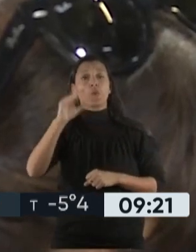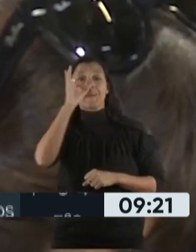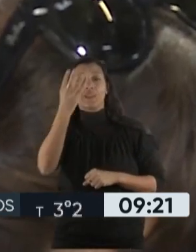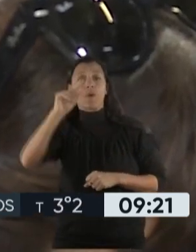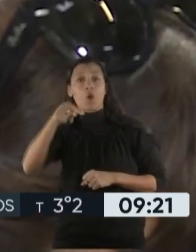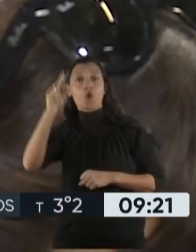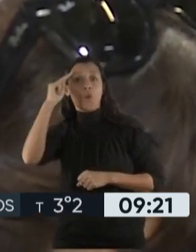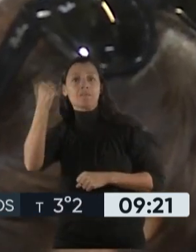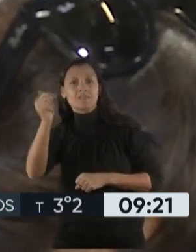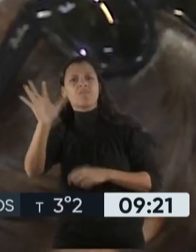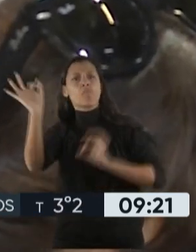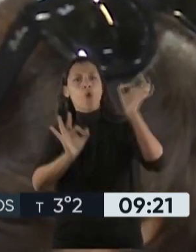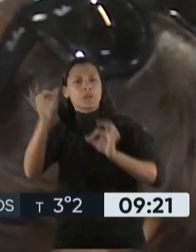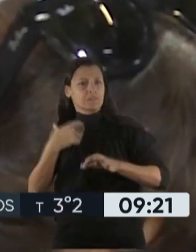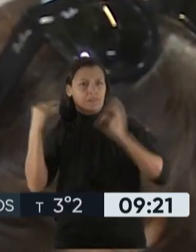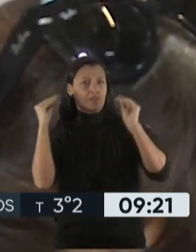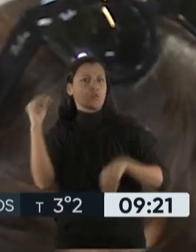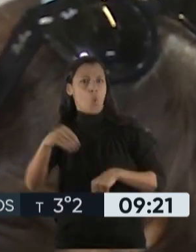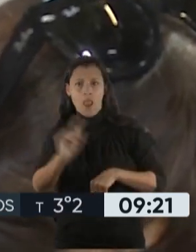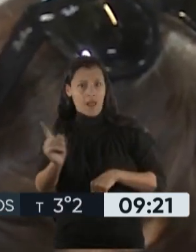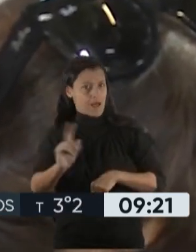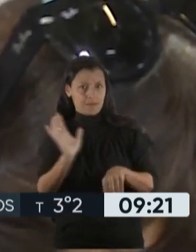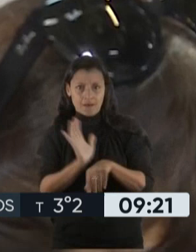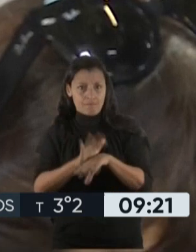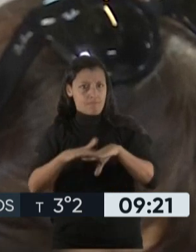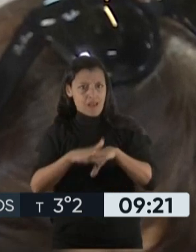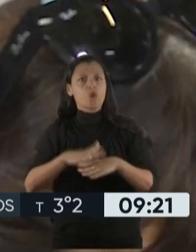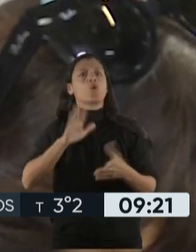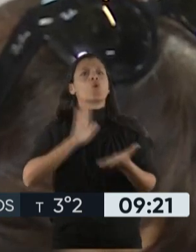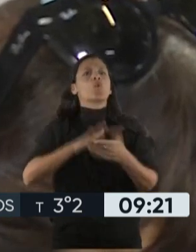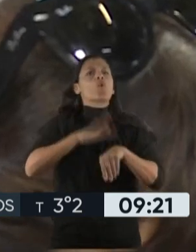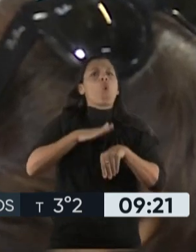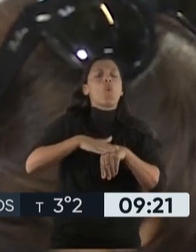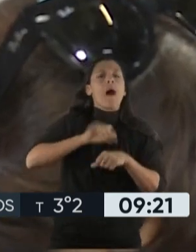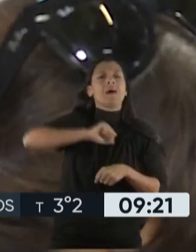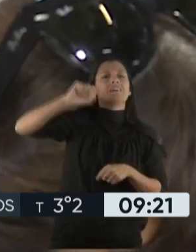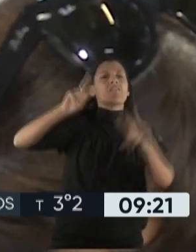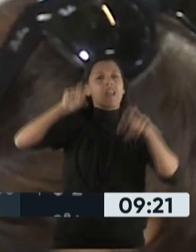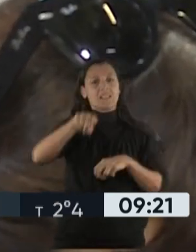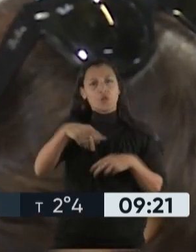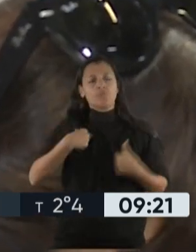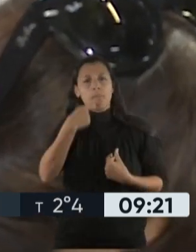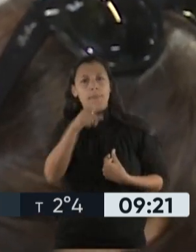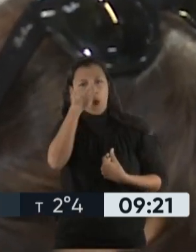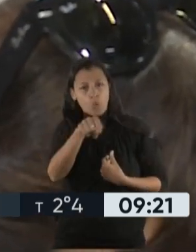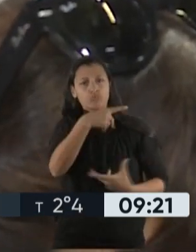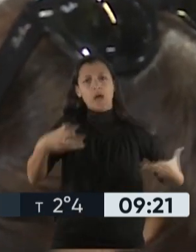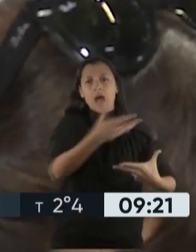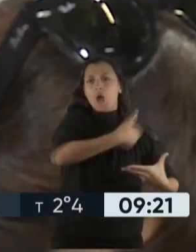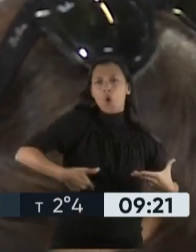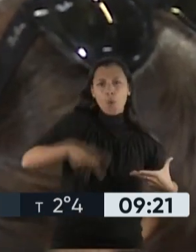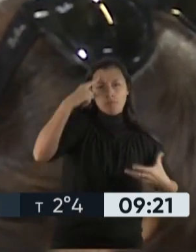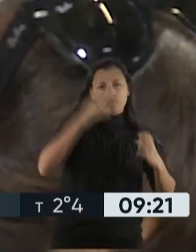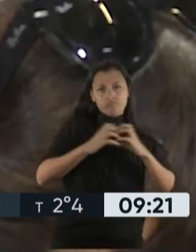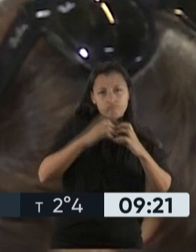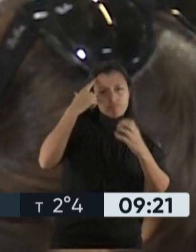37.524,96. Este porcentaje no alcanza por el tema de la inflación. Consultarle si el gobierno está evaluando